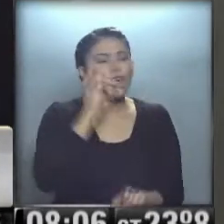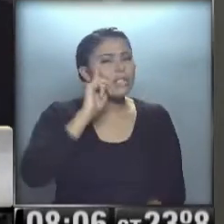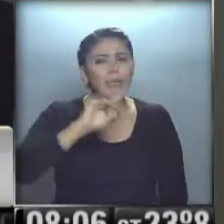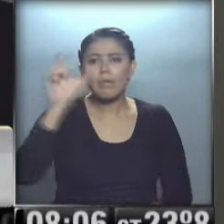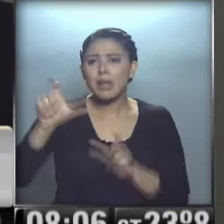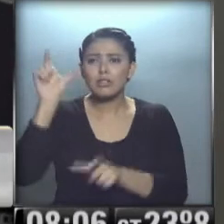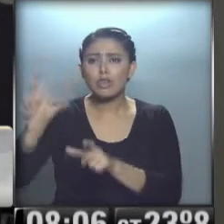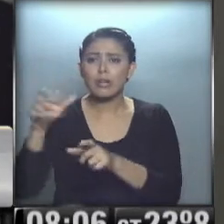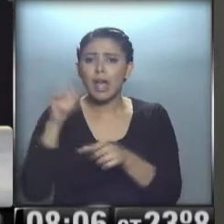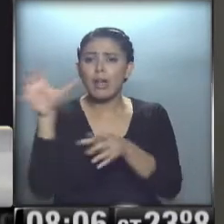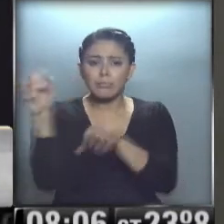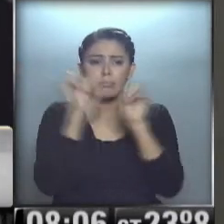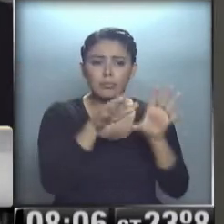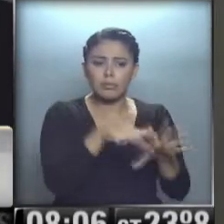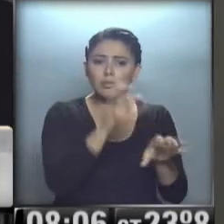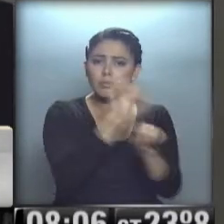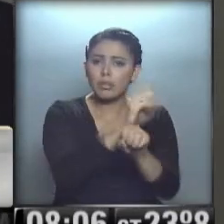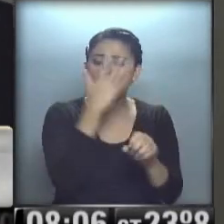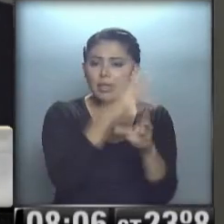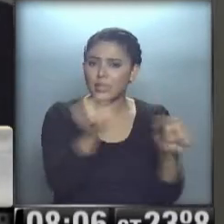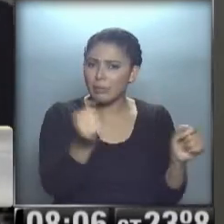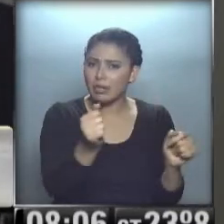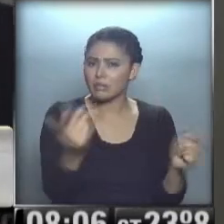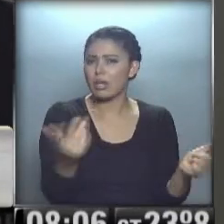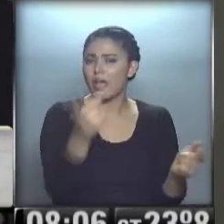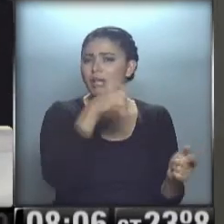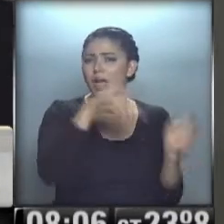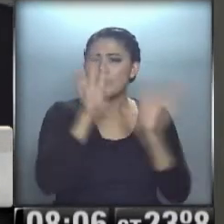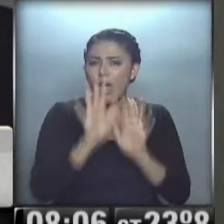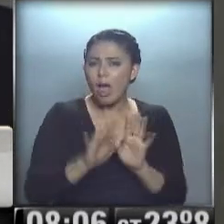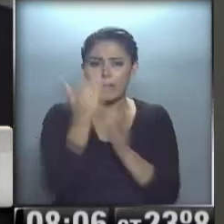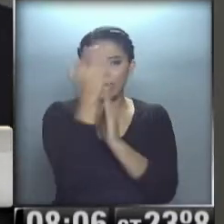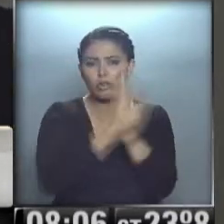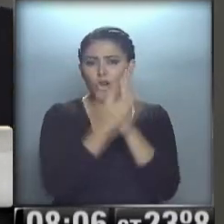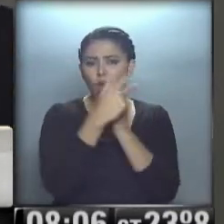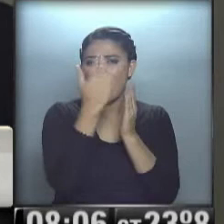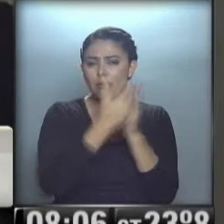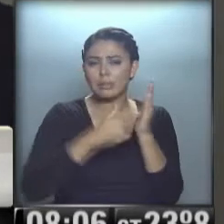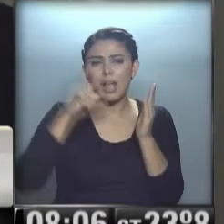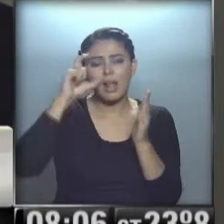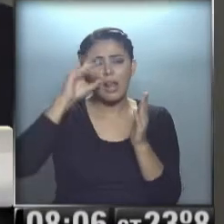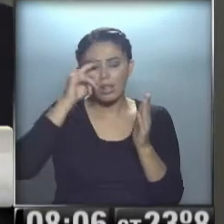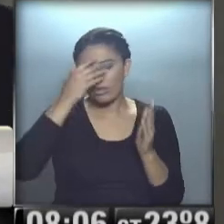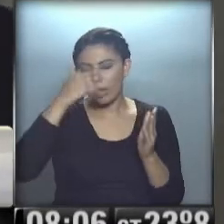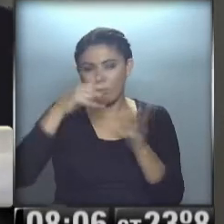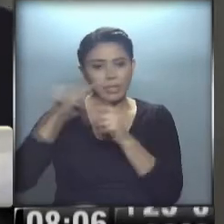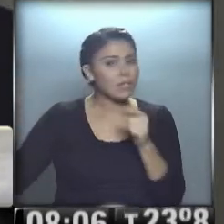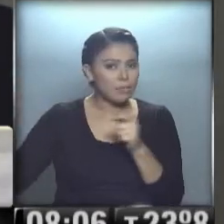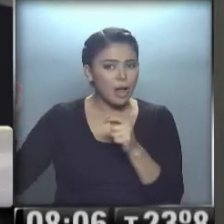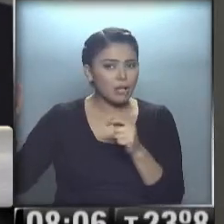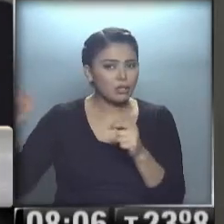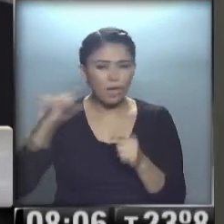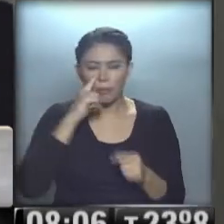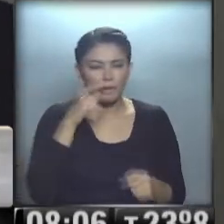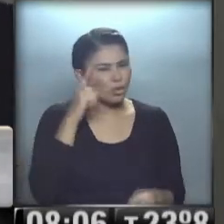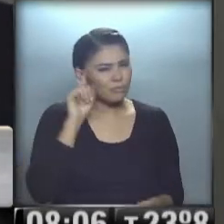después eran desaparecidos que no supo lo del edo que armó el tema del expediente deserción del edo que después lo desaparecen al dedo así que